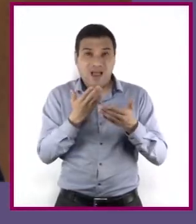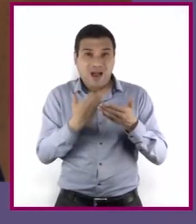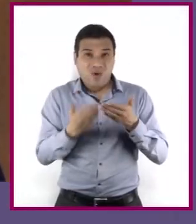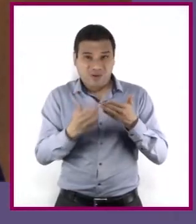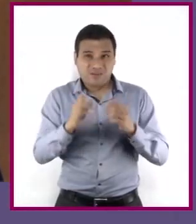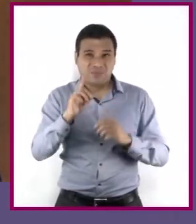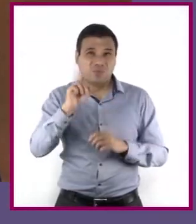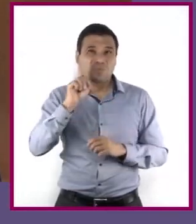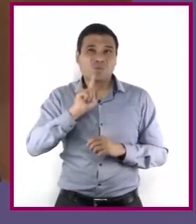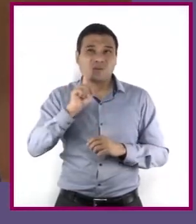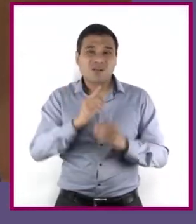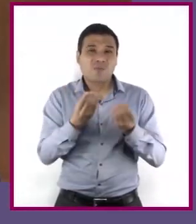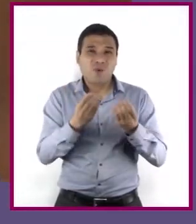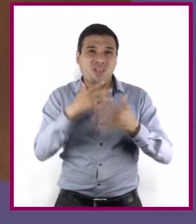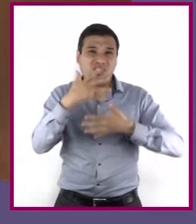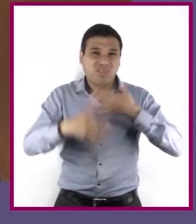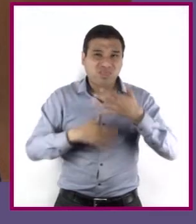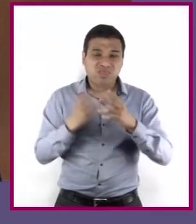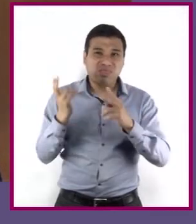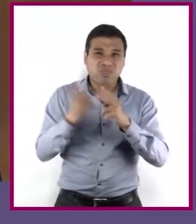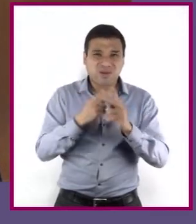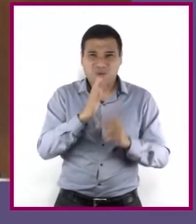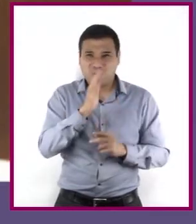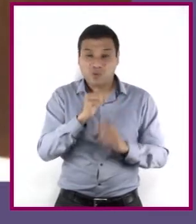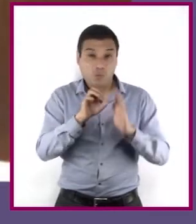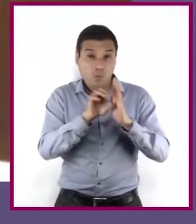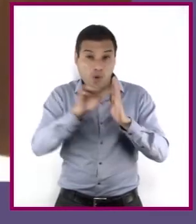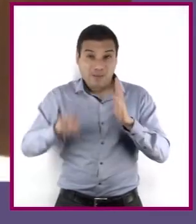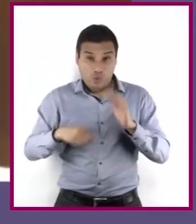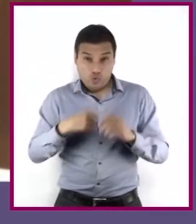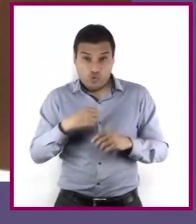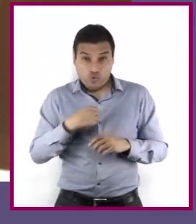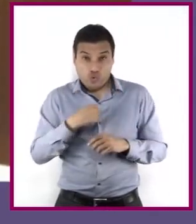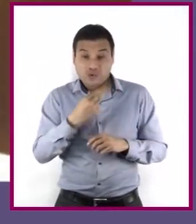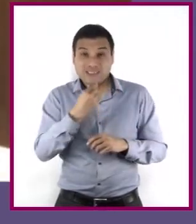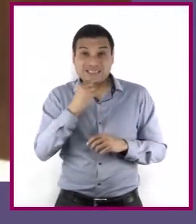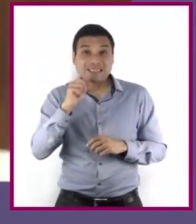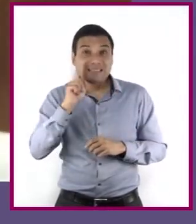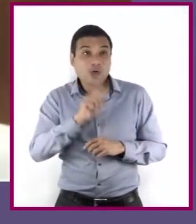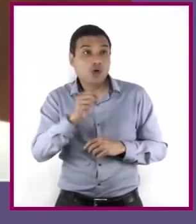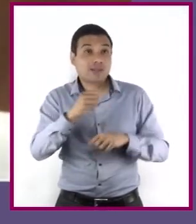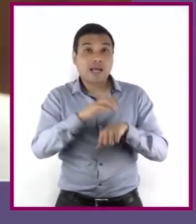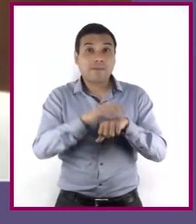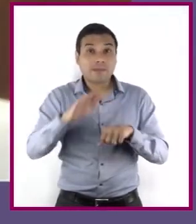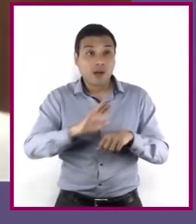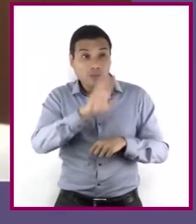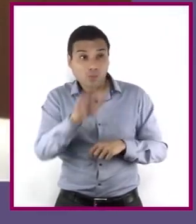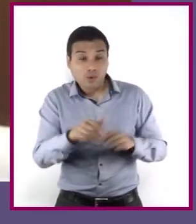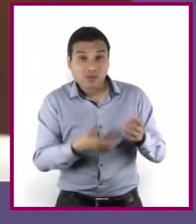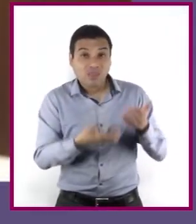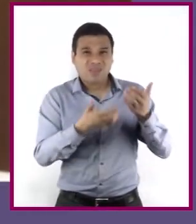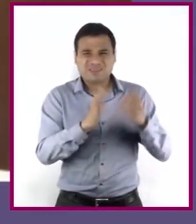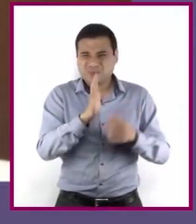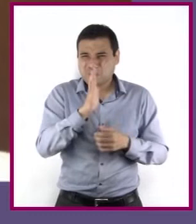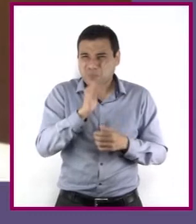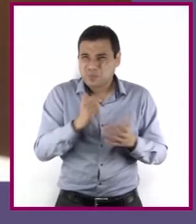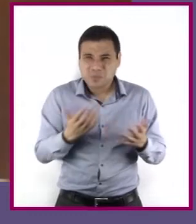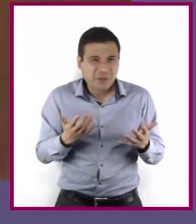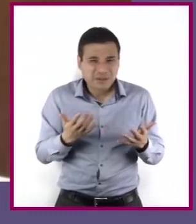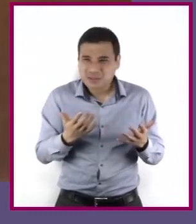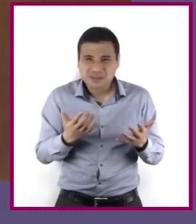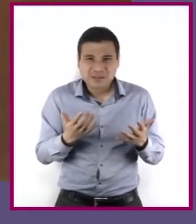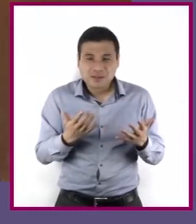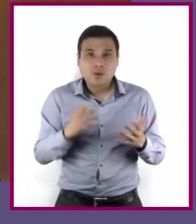cambiar. Ninguna niña debe cargar a su amiga muerta, ni tener miedo de vivir. Más bien, nosotras las adolescentes debemos tener